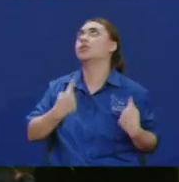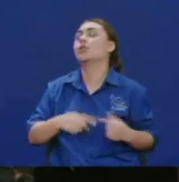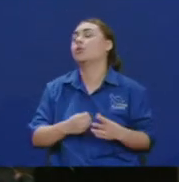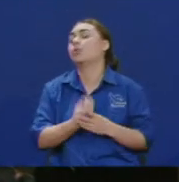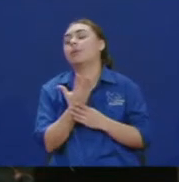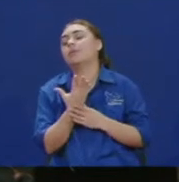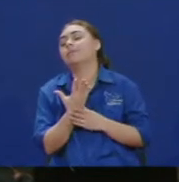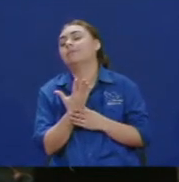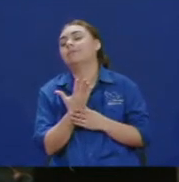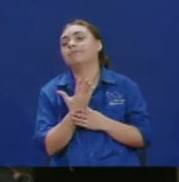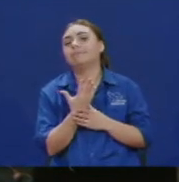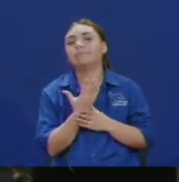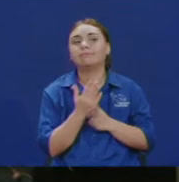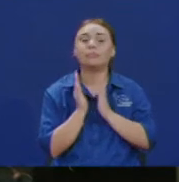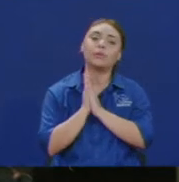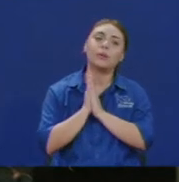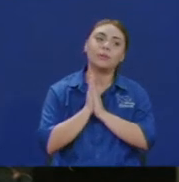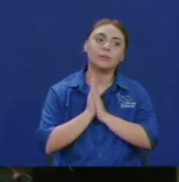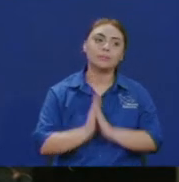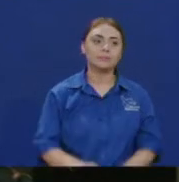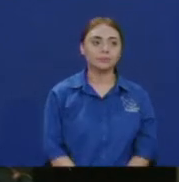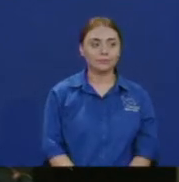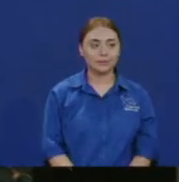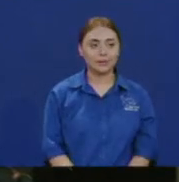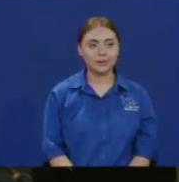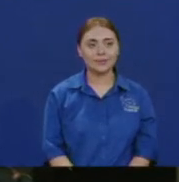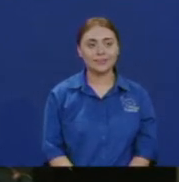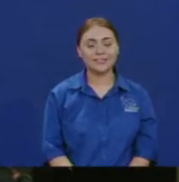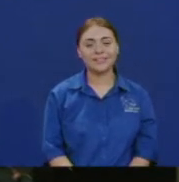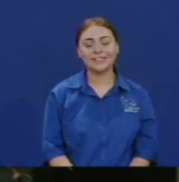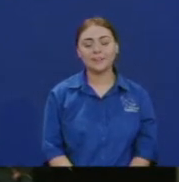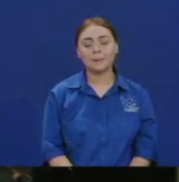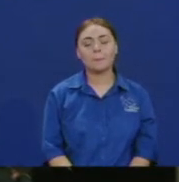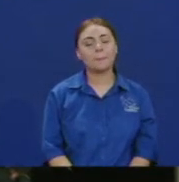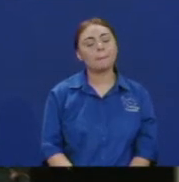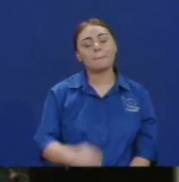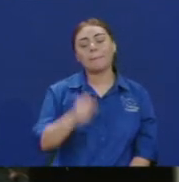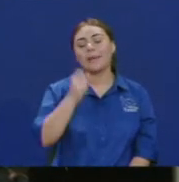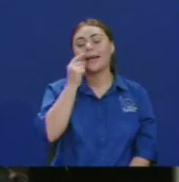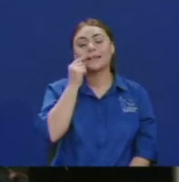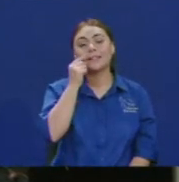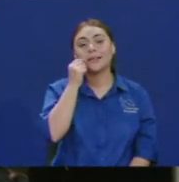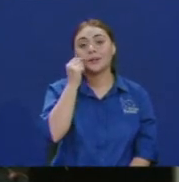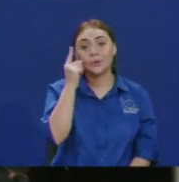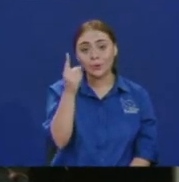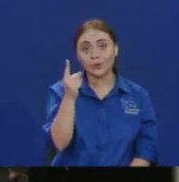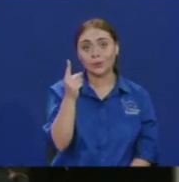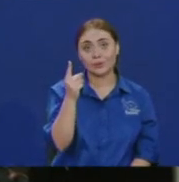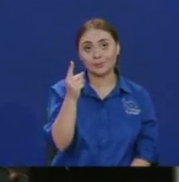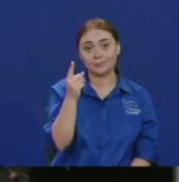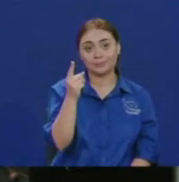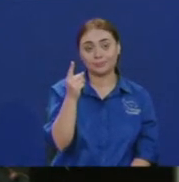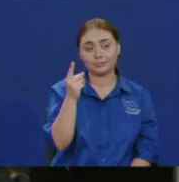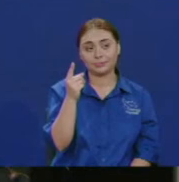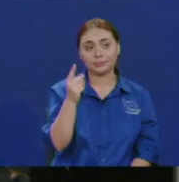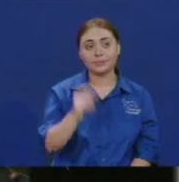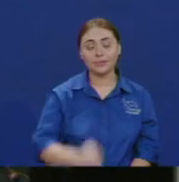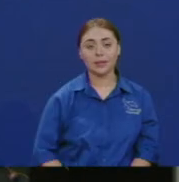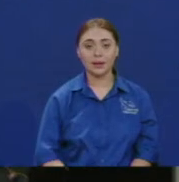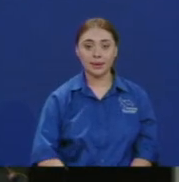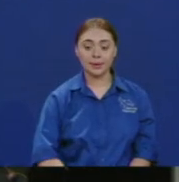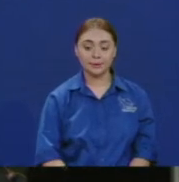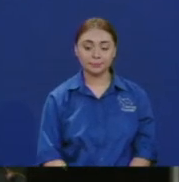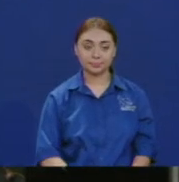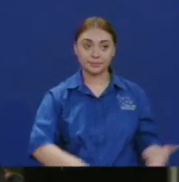Porque alguien dirá, no, hermano, con el corazón que tengo me basta. No, hombre, si el que lo dijo fue David. Dame un